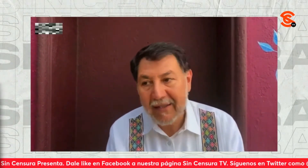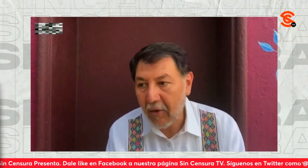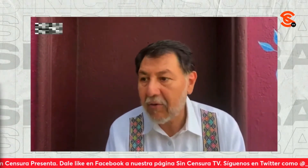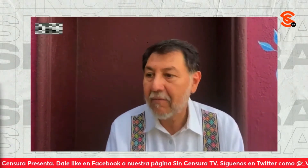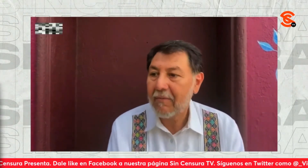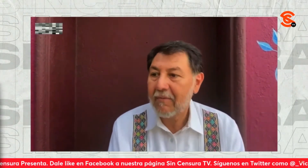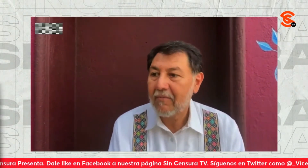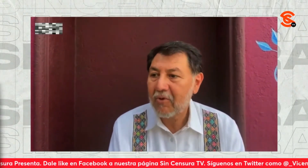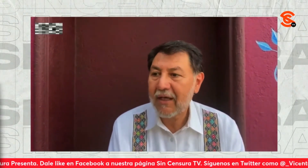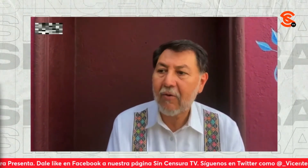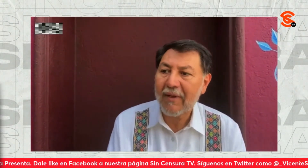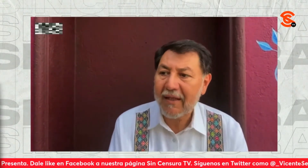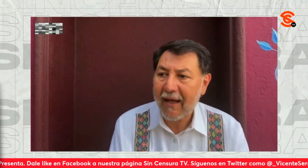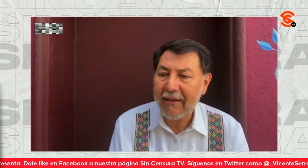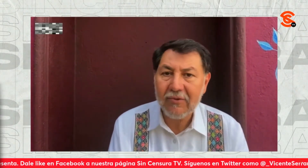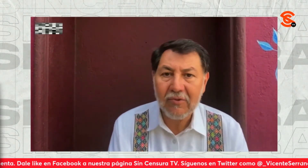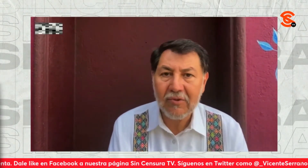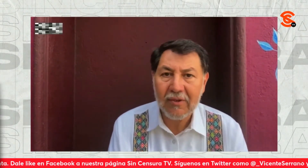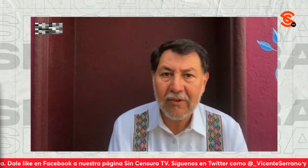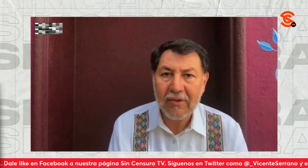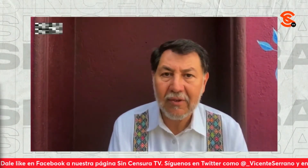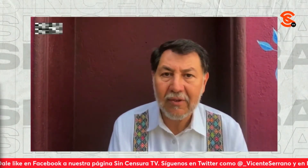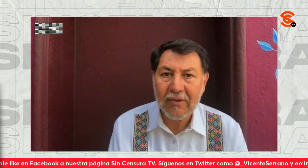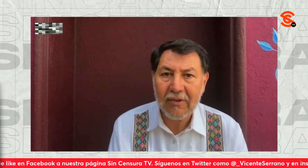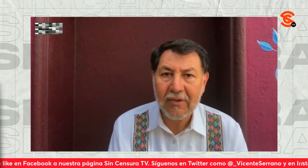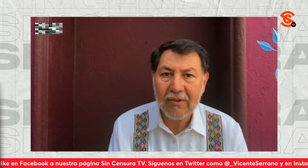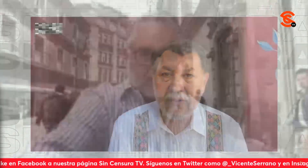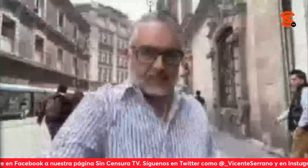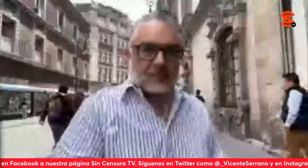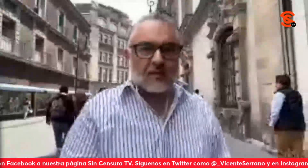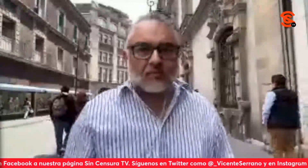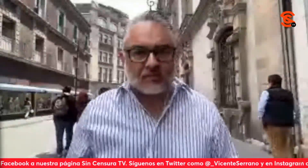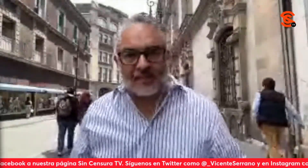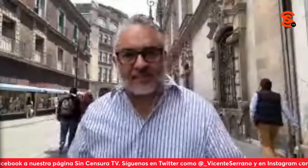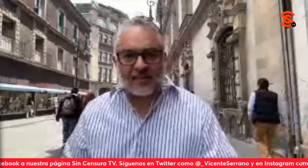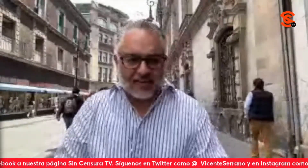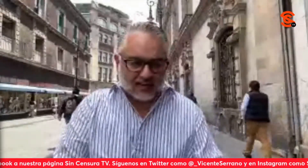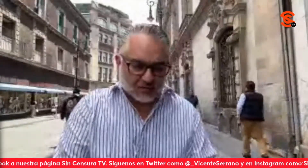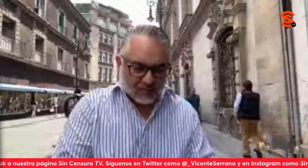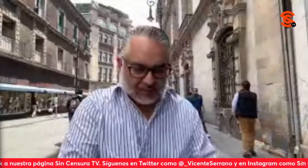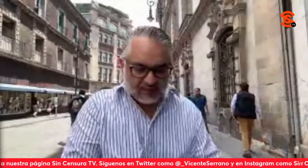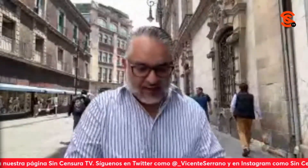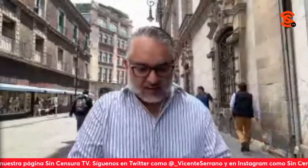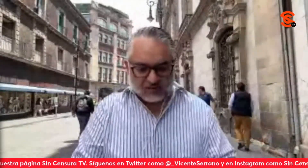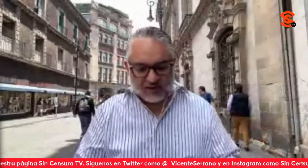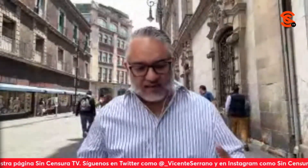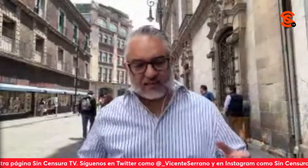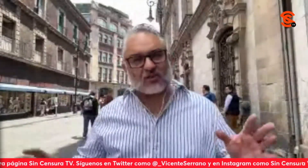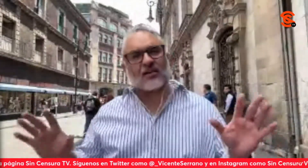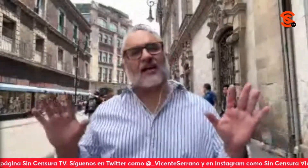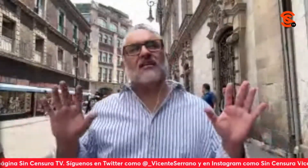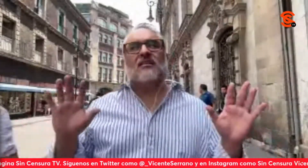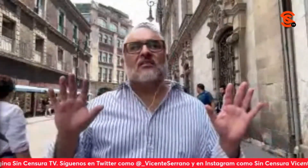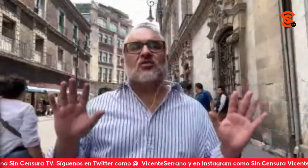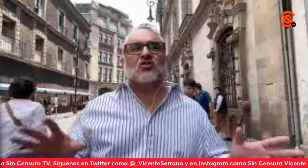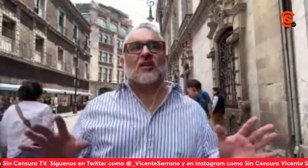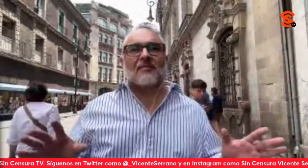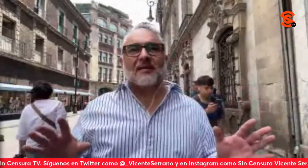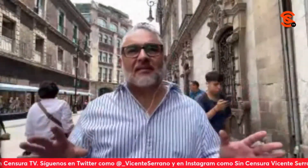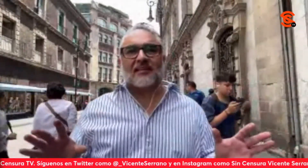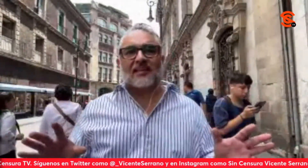de reflexión, pues de comentar esto. Pues ahí está la respuesta de Gerardo Fernández Noroña.